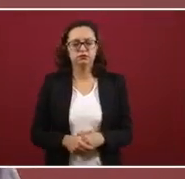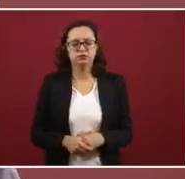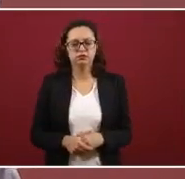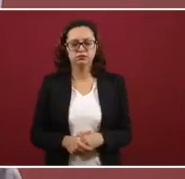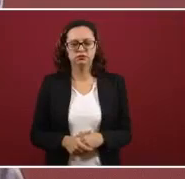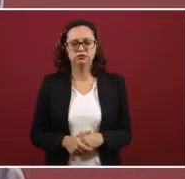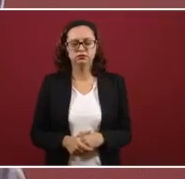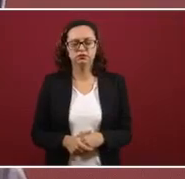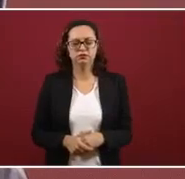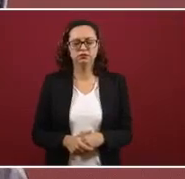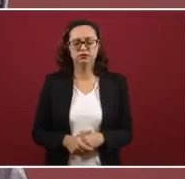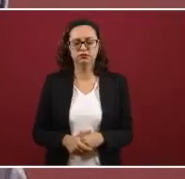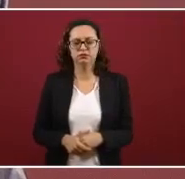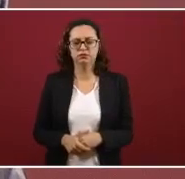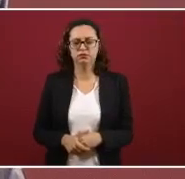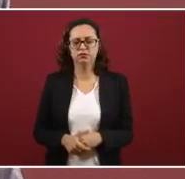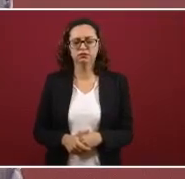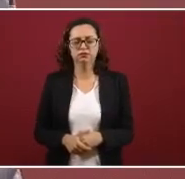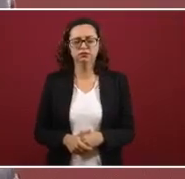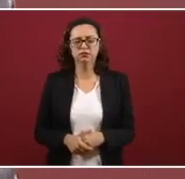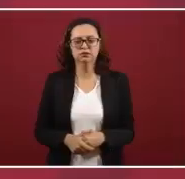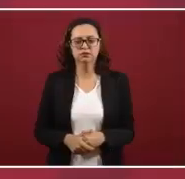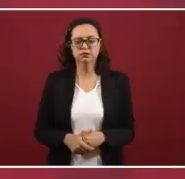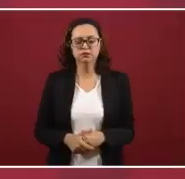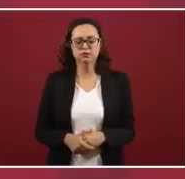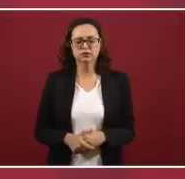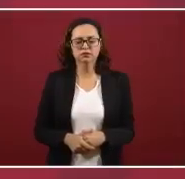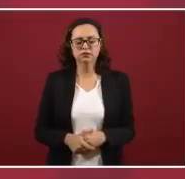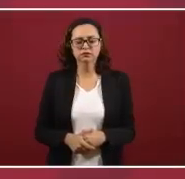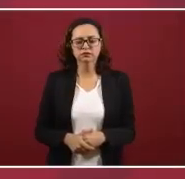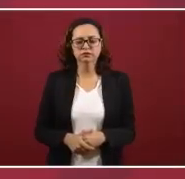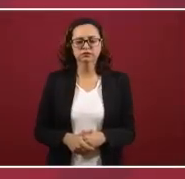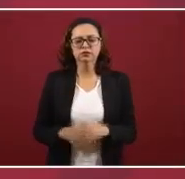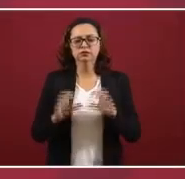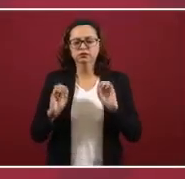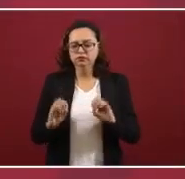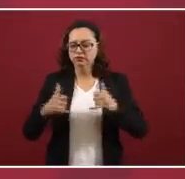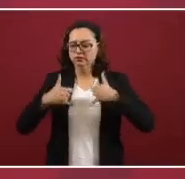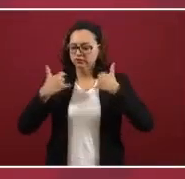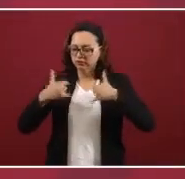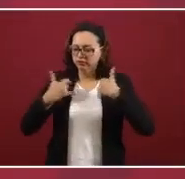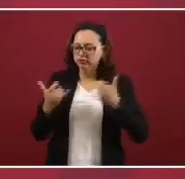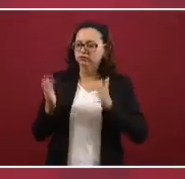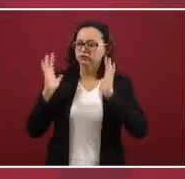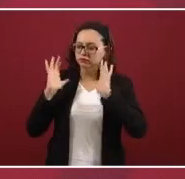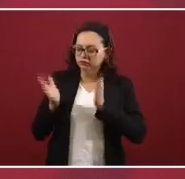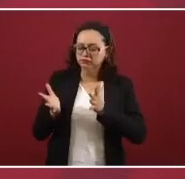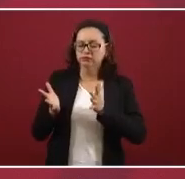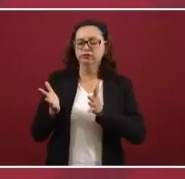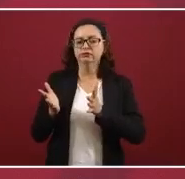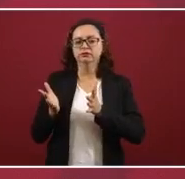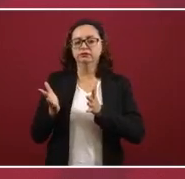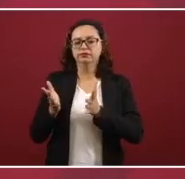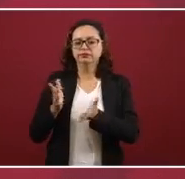un recurso, o es un joven que ya